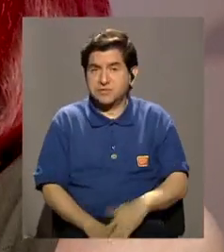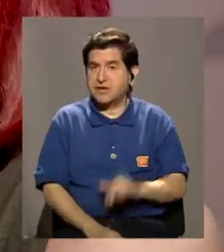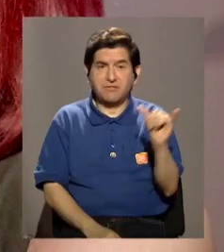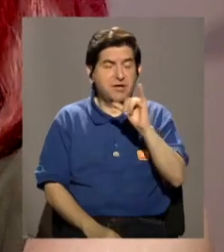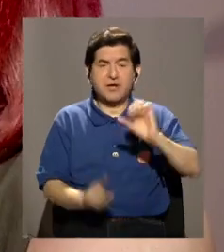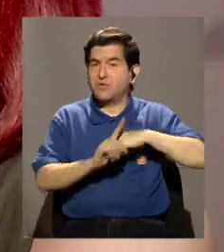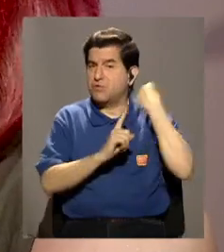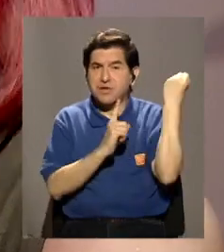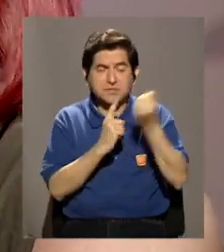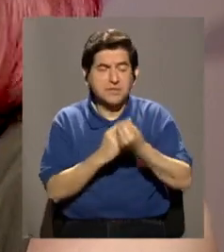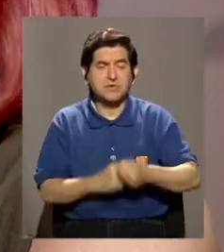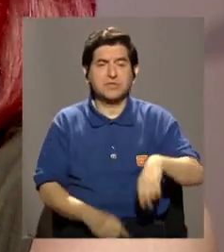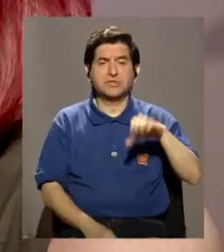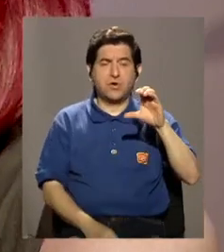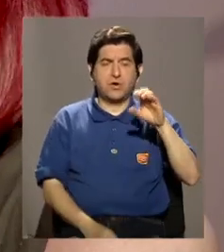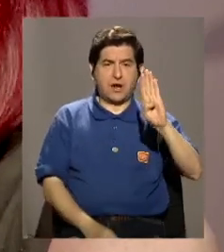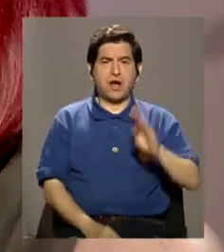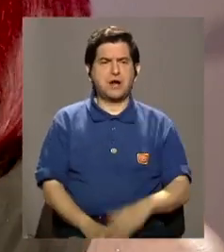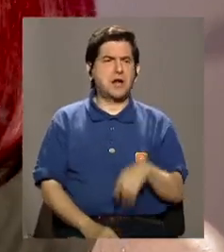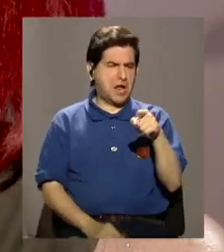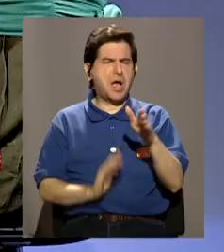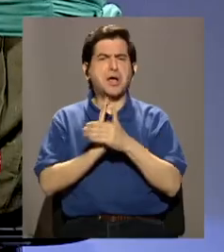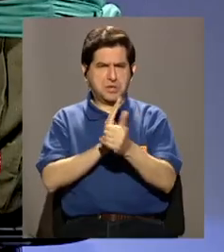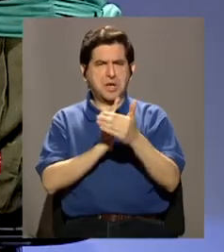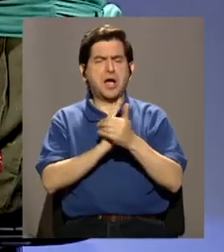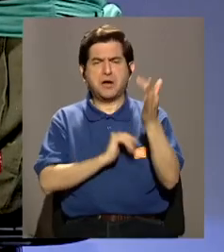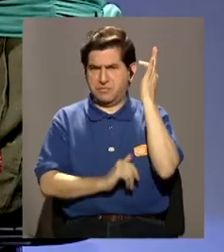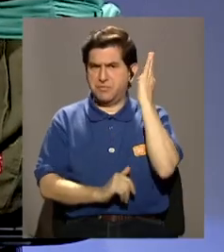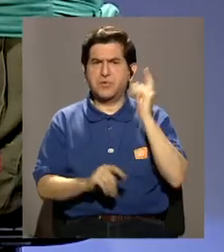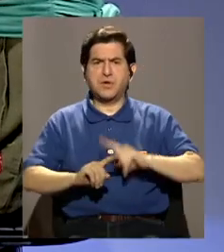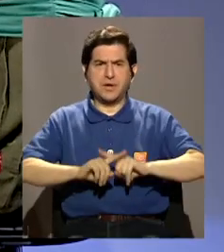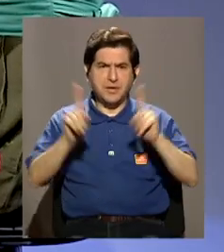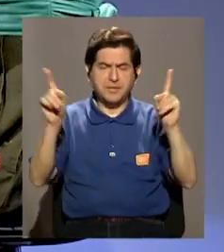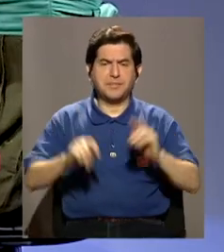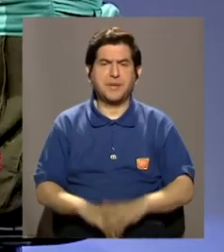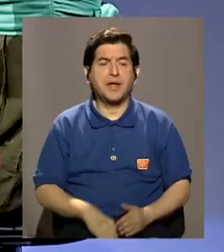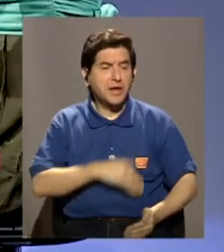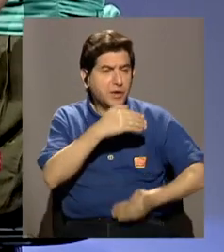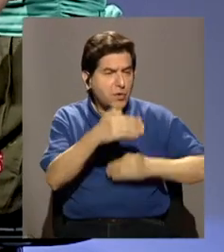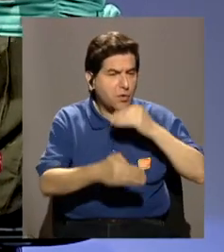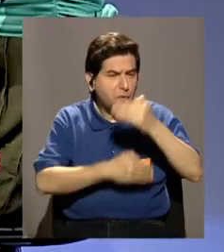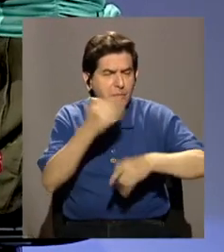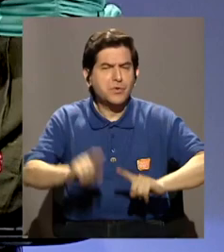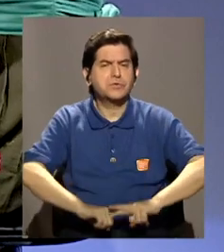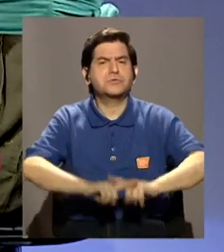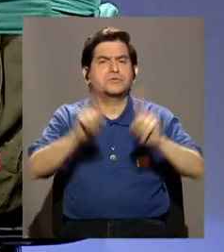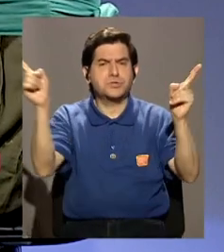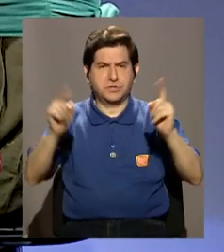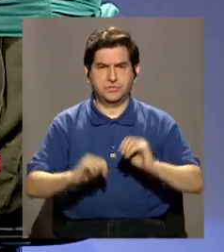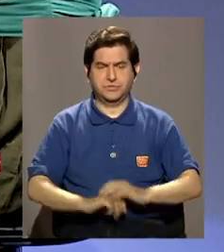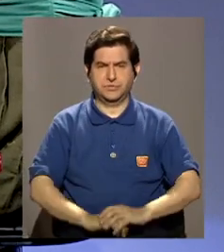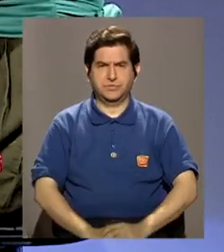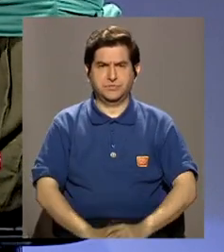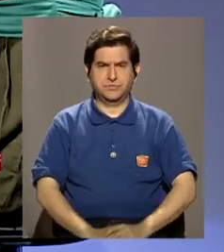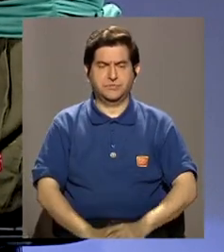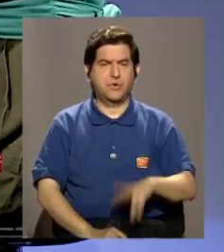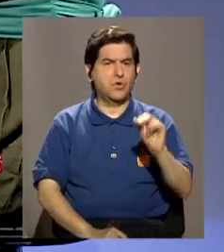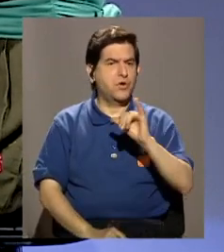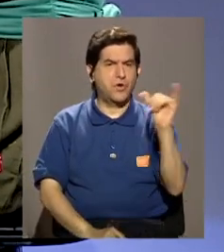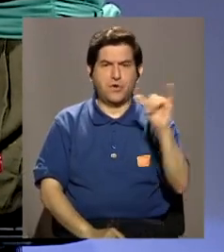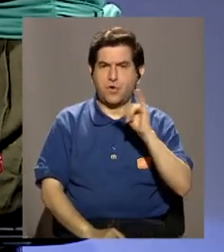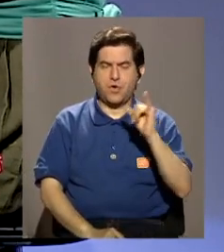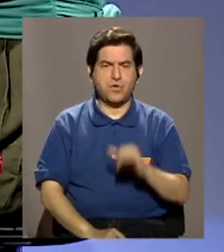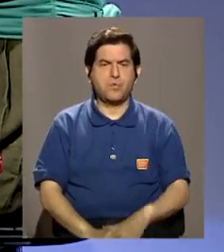particularmente difícil es una chica muy talentosa pero sin duda juntos es un poco distinto para mí que lo que fue con